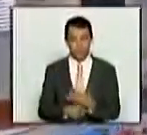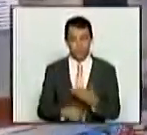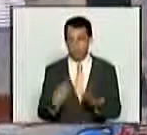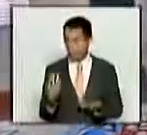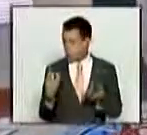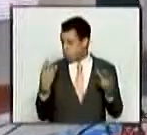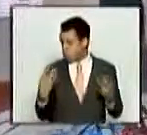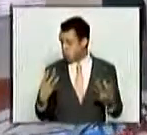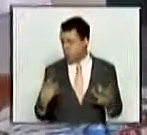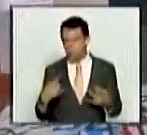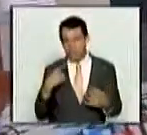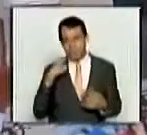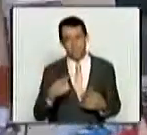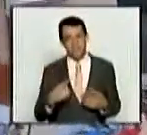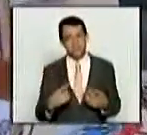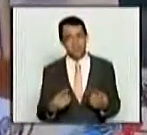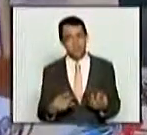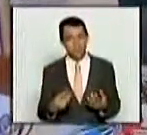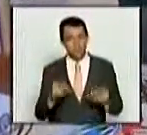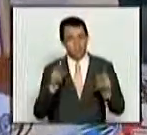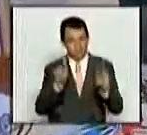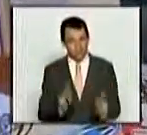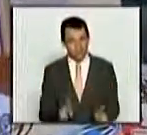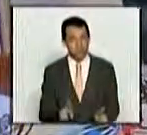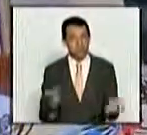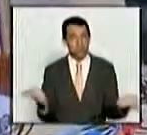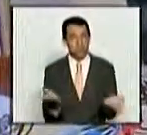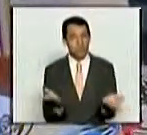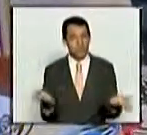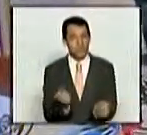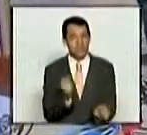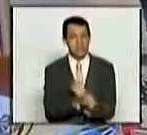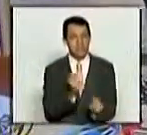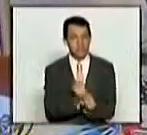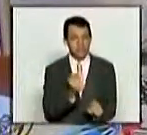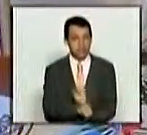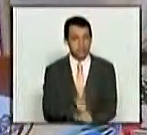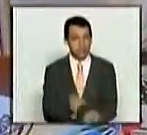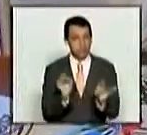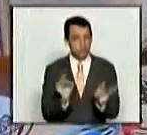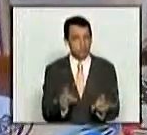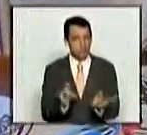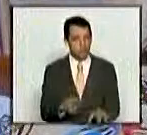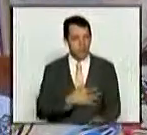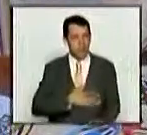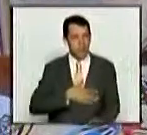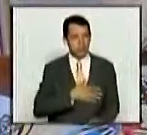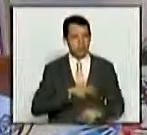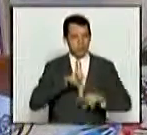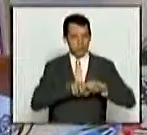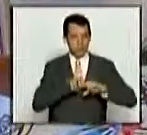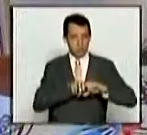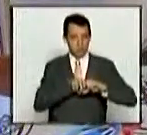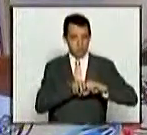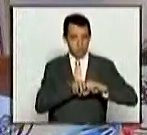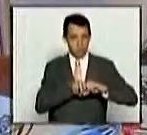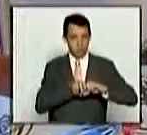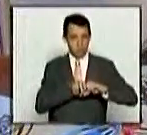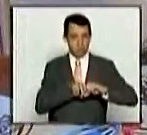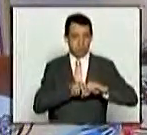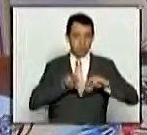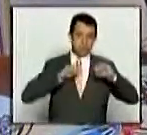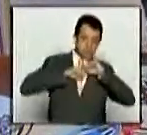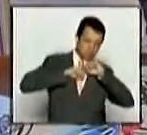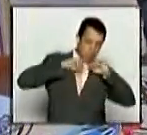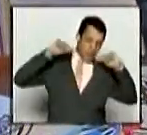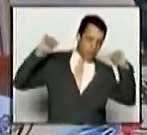dolor. En muchos casos, personas que trabajan y empiezan a hacer un dolor crónico por la mala posición, porque es que me levanté y cogí